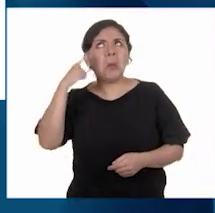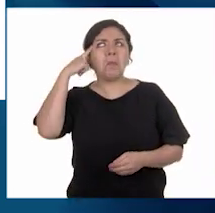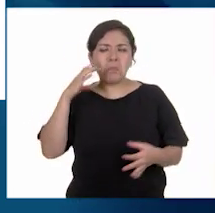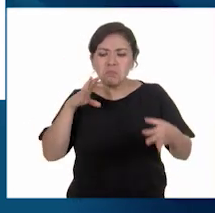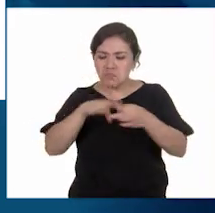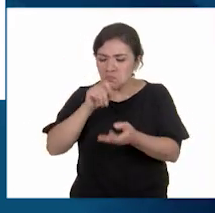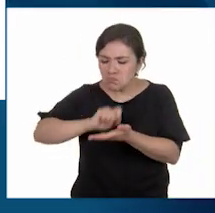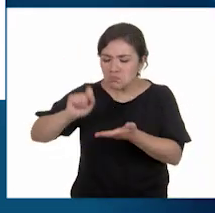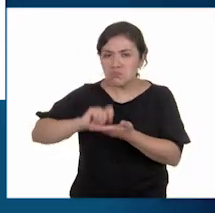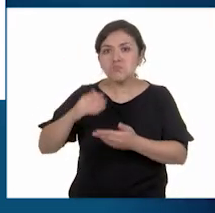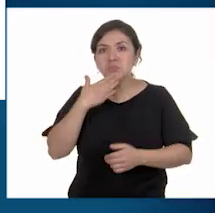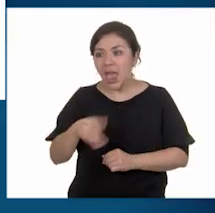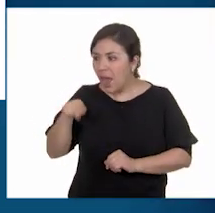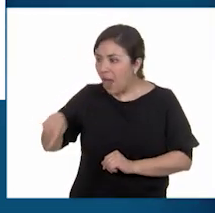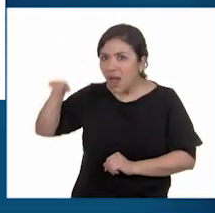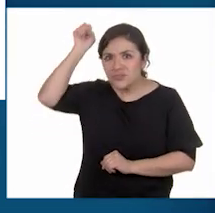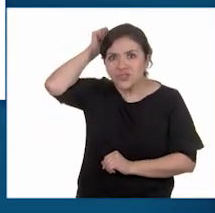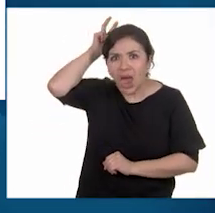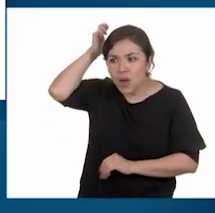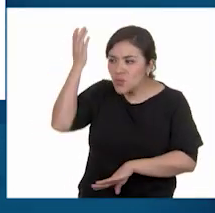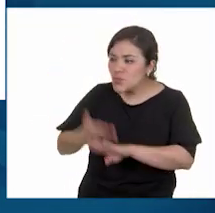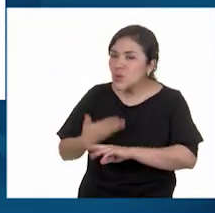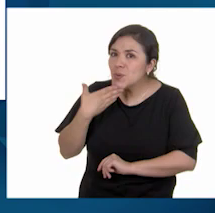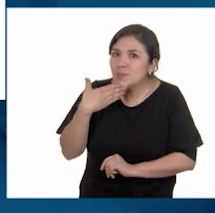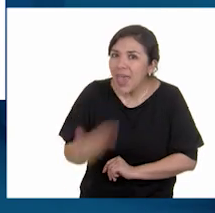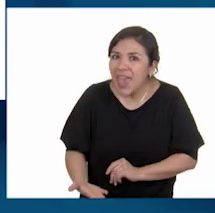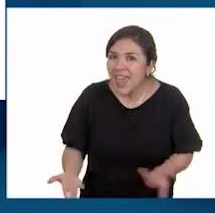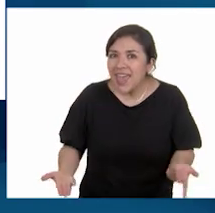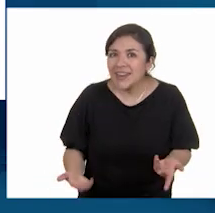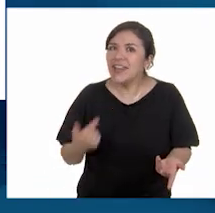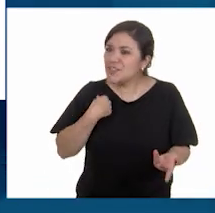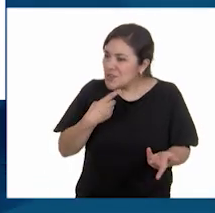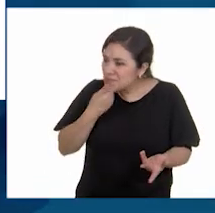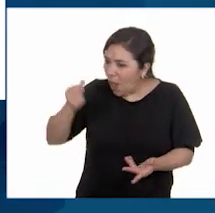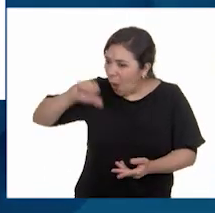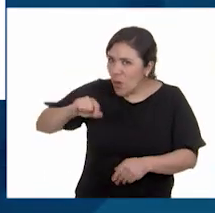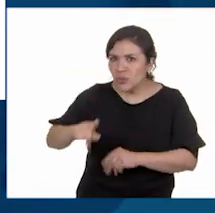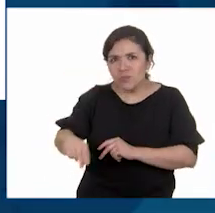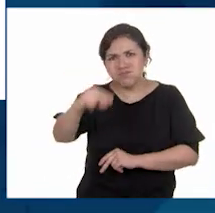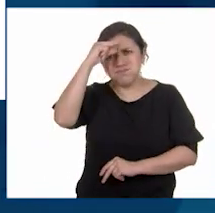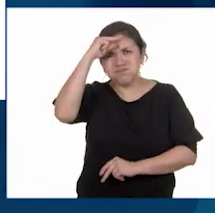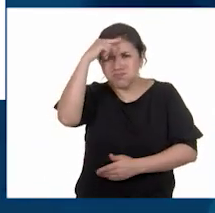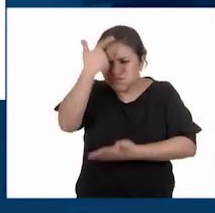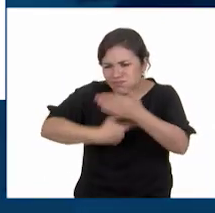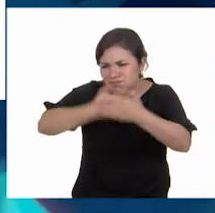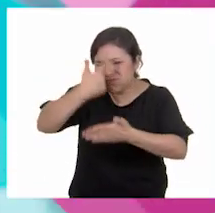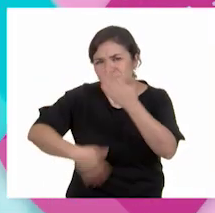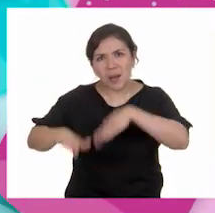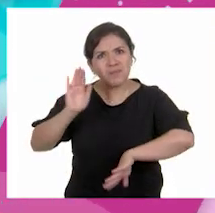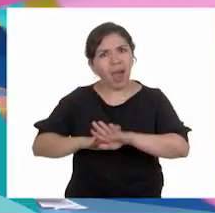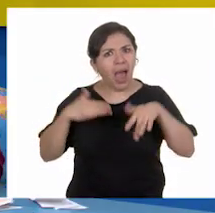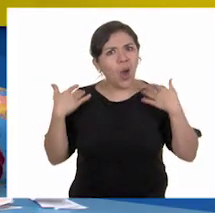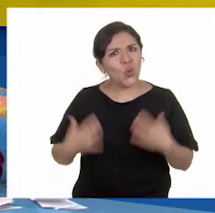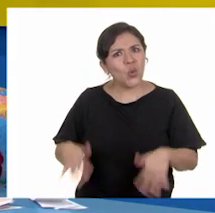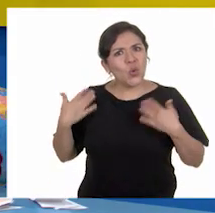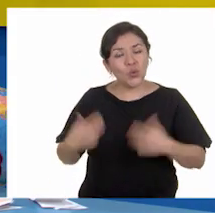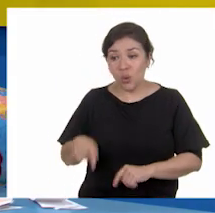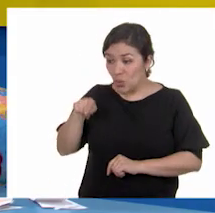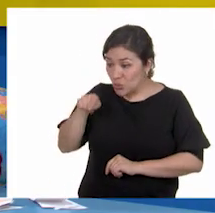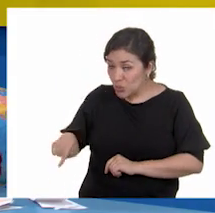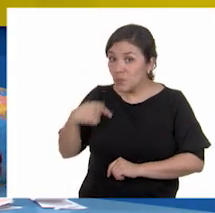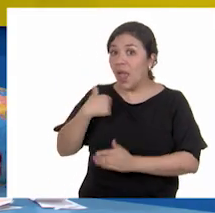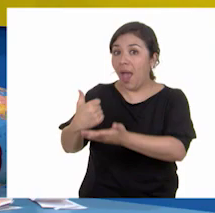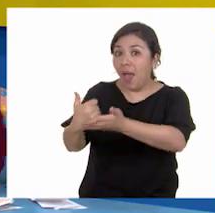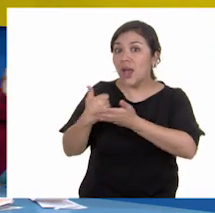mismo. Muy bien, Raúl. Te digo que has estado muy bien hoy. Tú